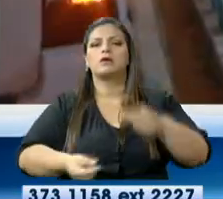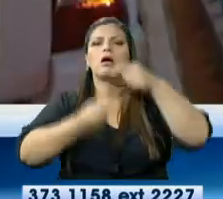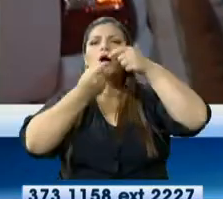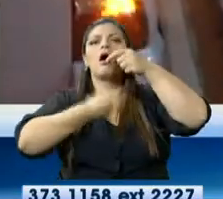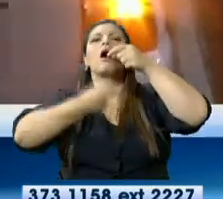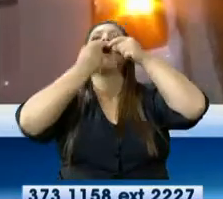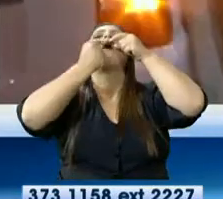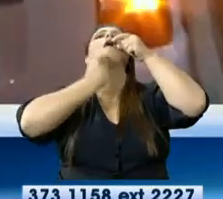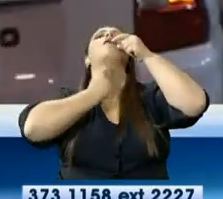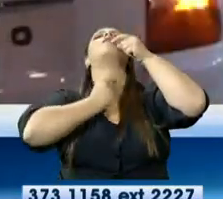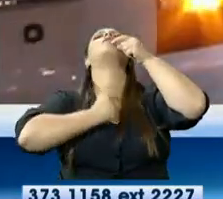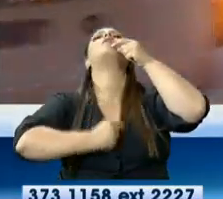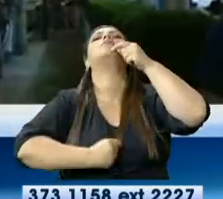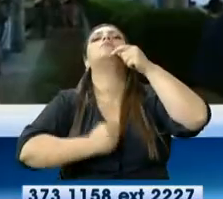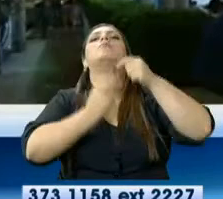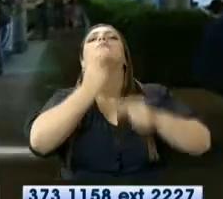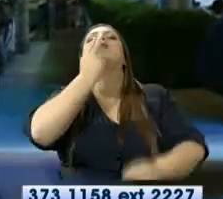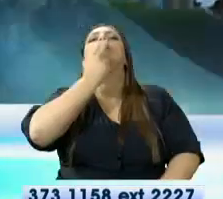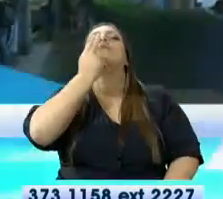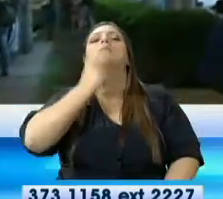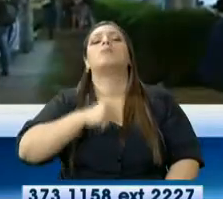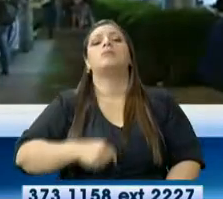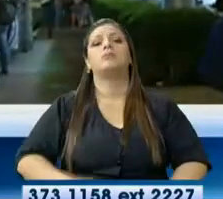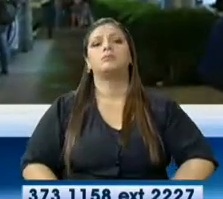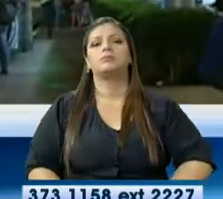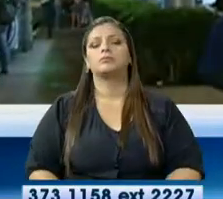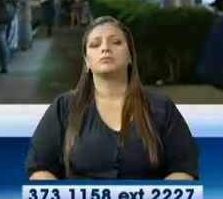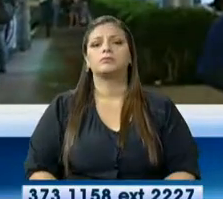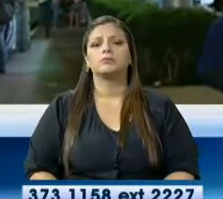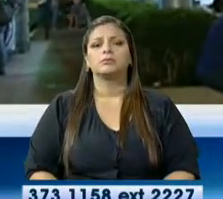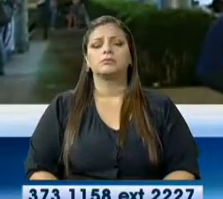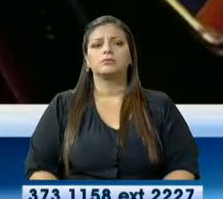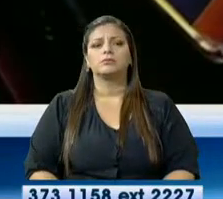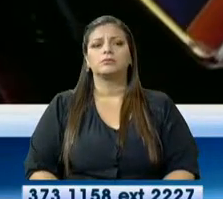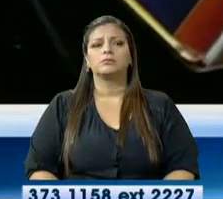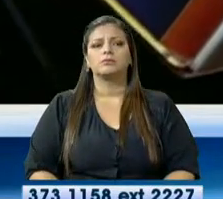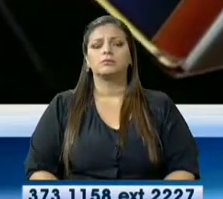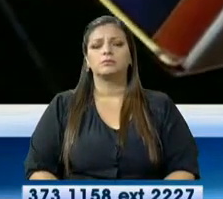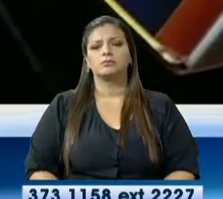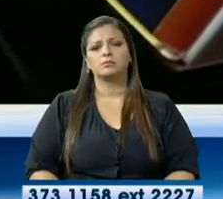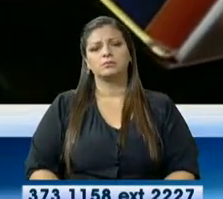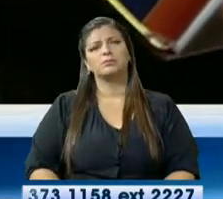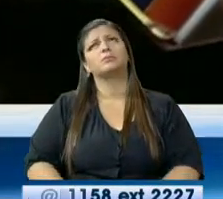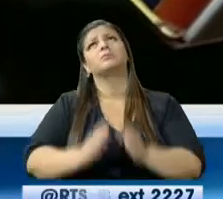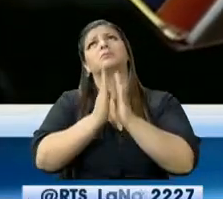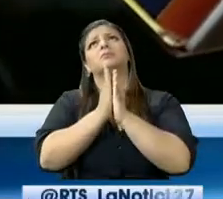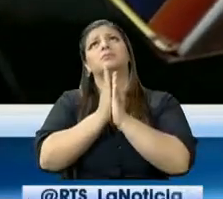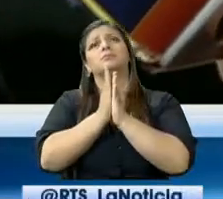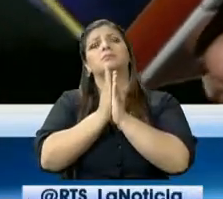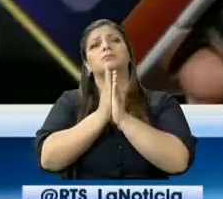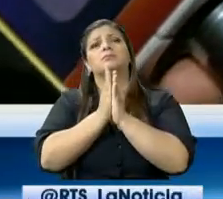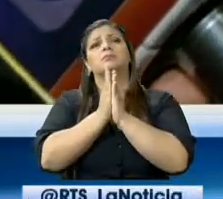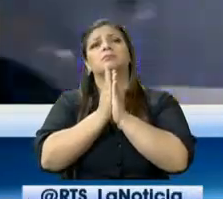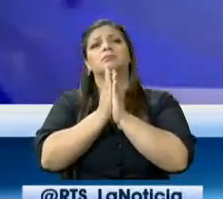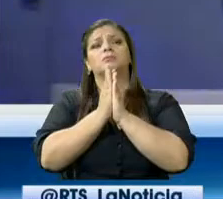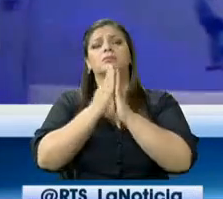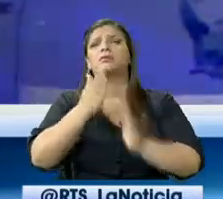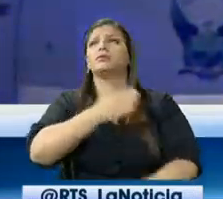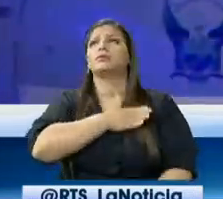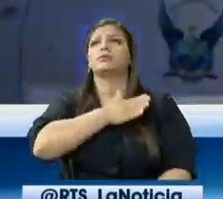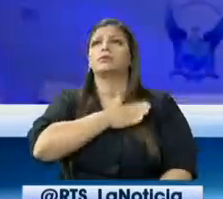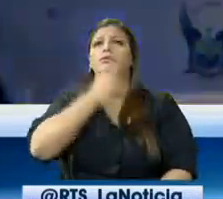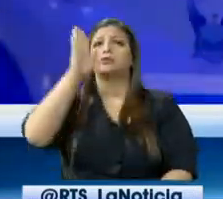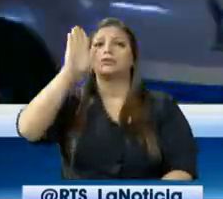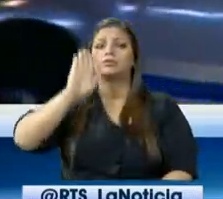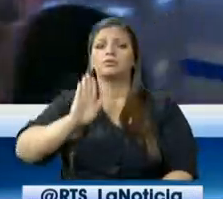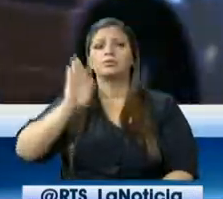Están haciendo todo lo posible para poderle sacar la bala al bebé. No sabré decirle, pero yo sé que en el nombre de Jesús él va a estar bien. Yo creo mucho en Dios y yo sé que Dios va a